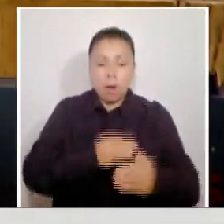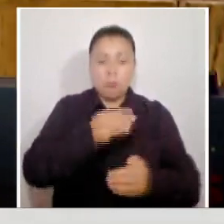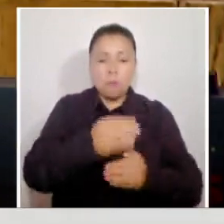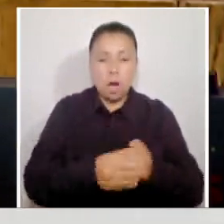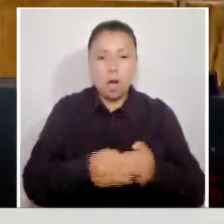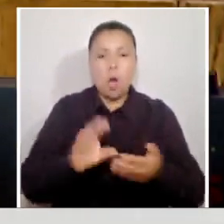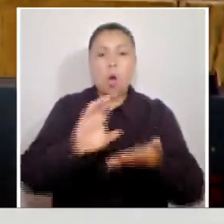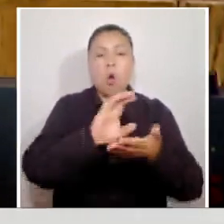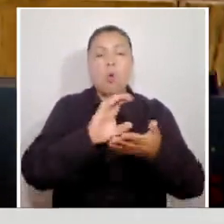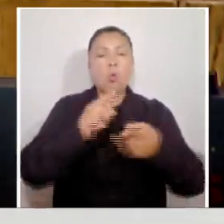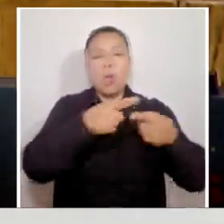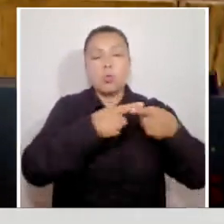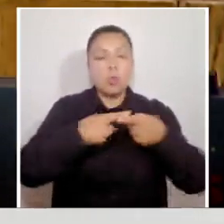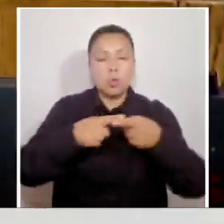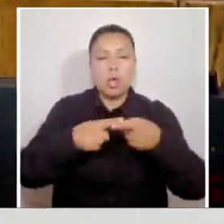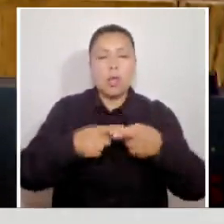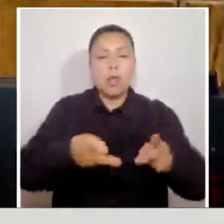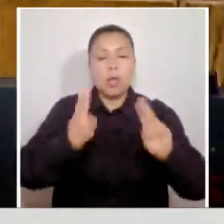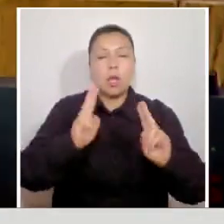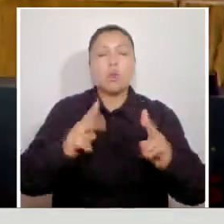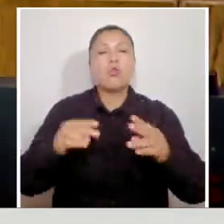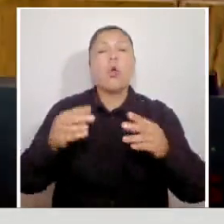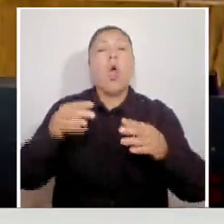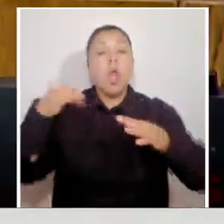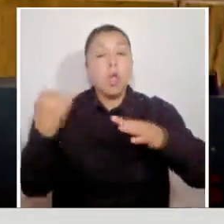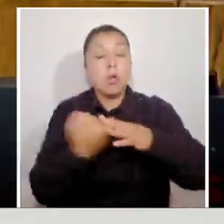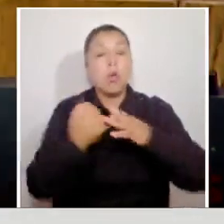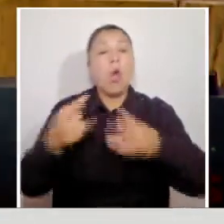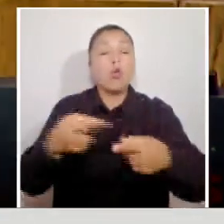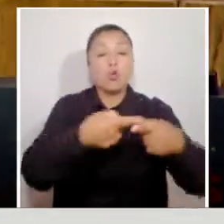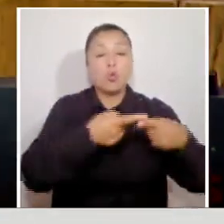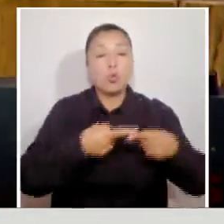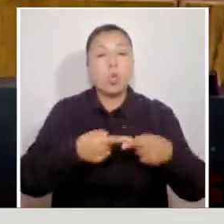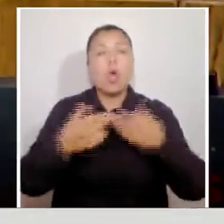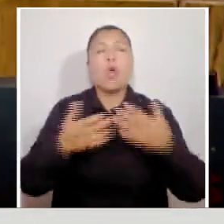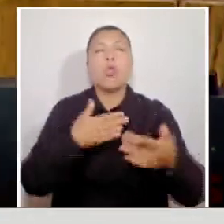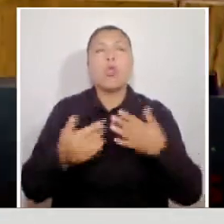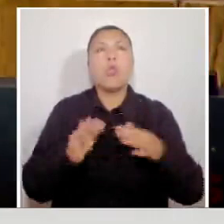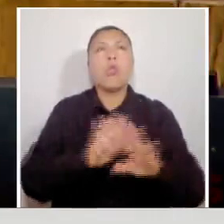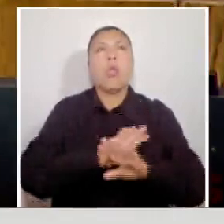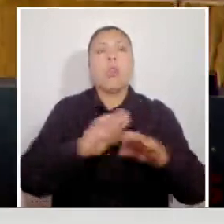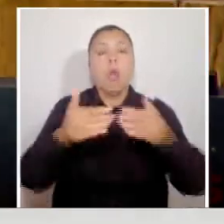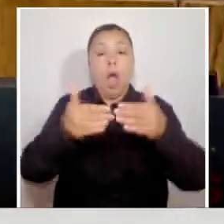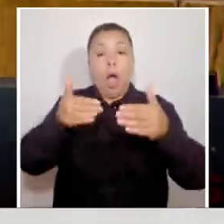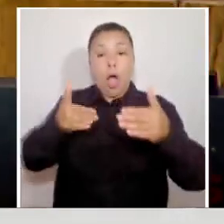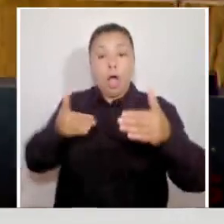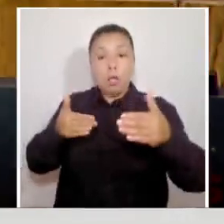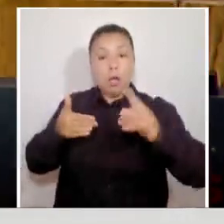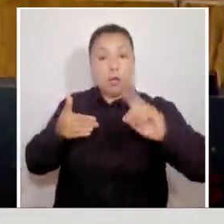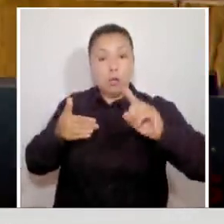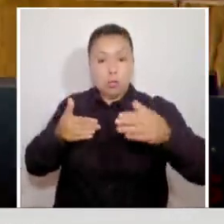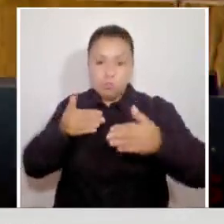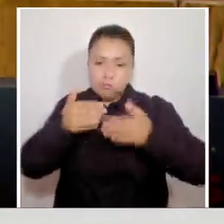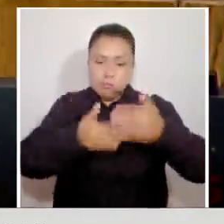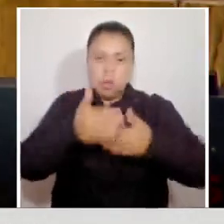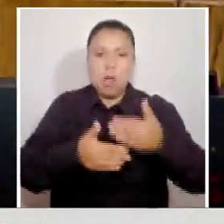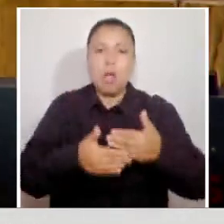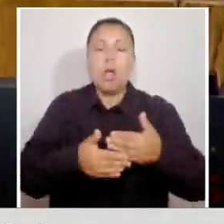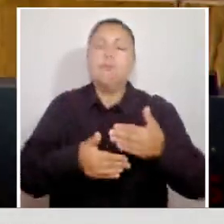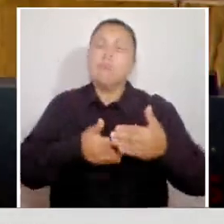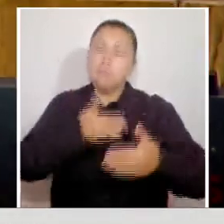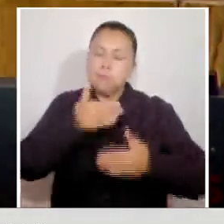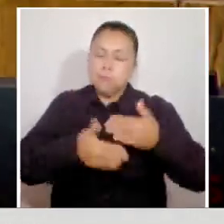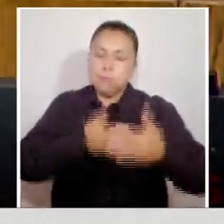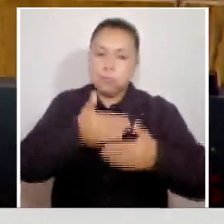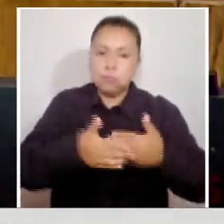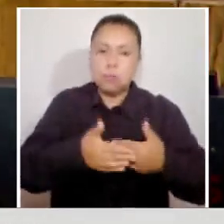sociedad inclusiva una sociedad en la cual nadie se queda atrás y En definitiva podamos avanzar hacia